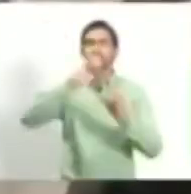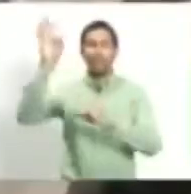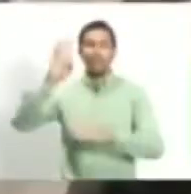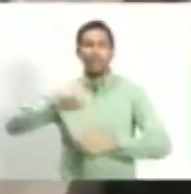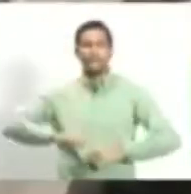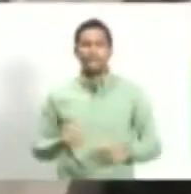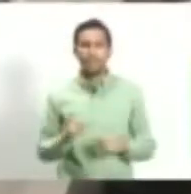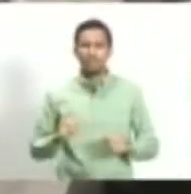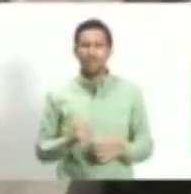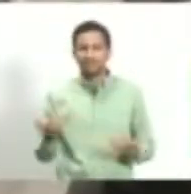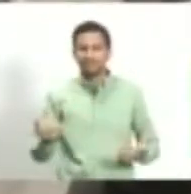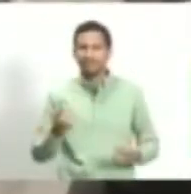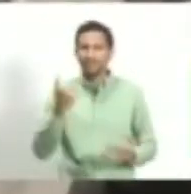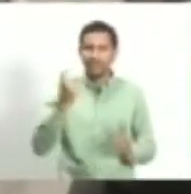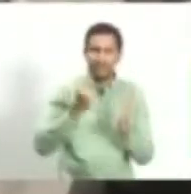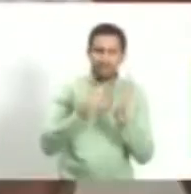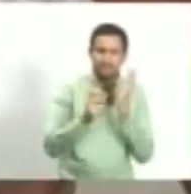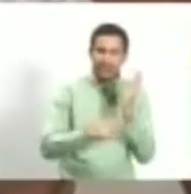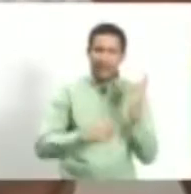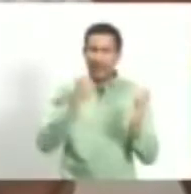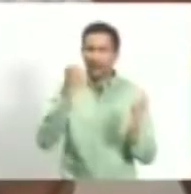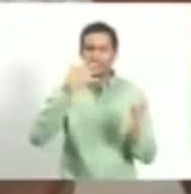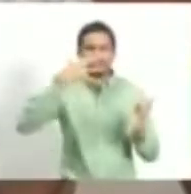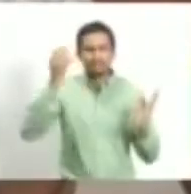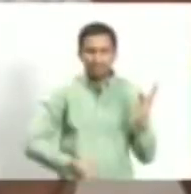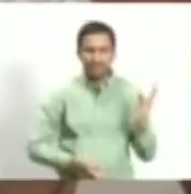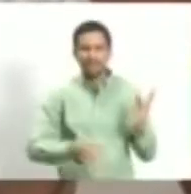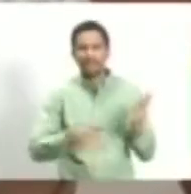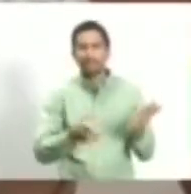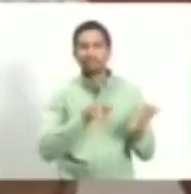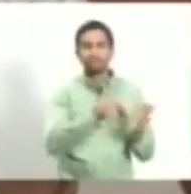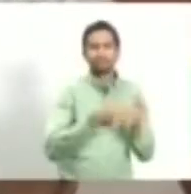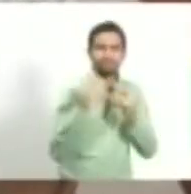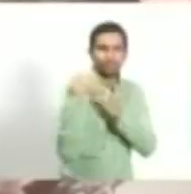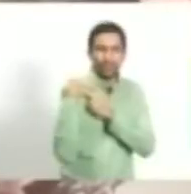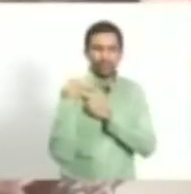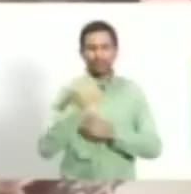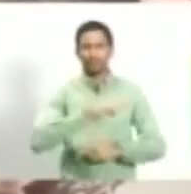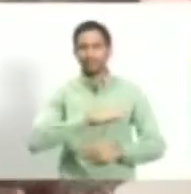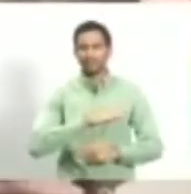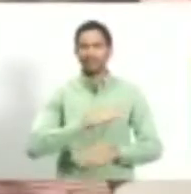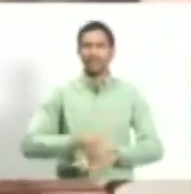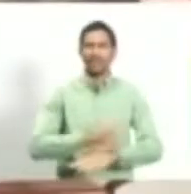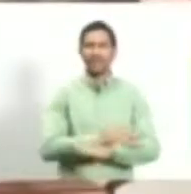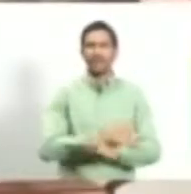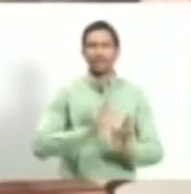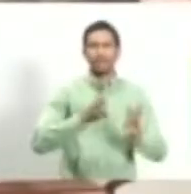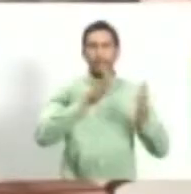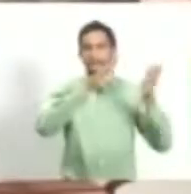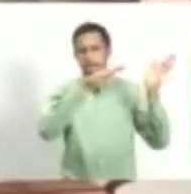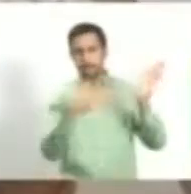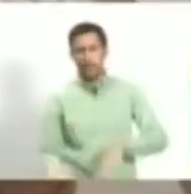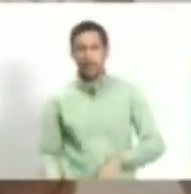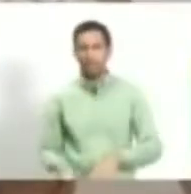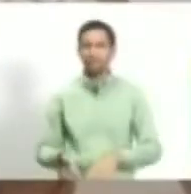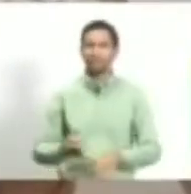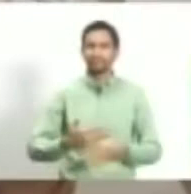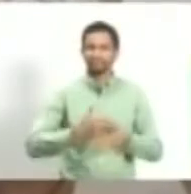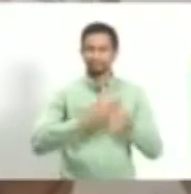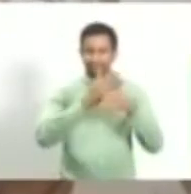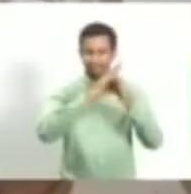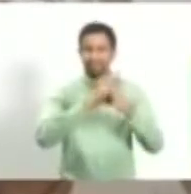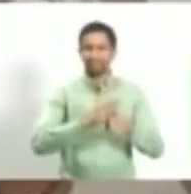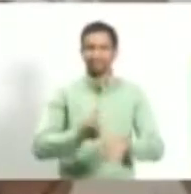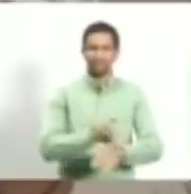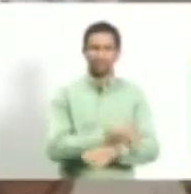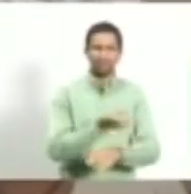que en la ciudad no hay garantías para esclarecer responsabilidades en la tragedia que dejó el colapso del edificio Portal de Blas de Lezo 2. En el caso